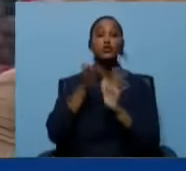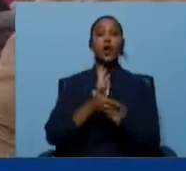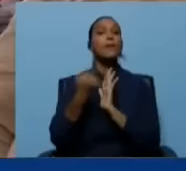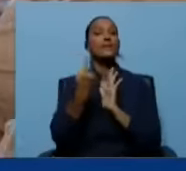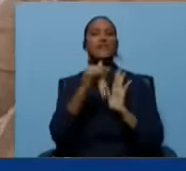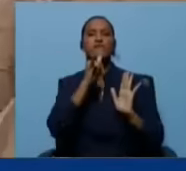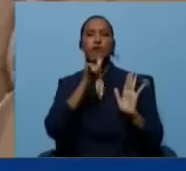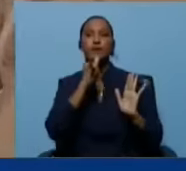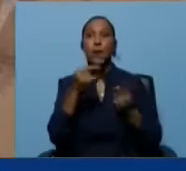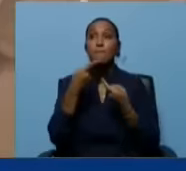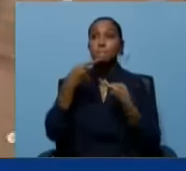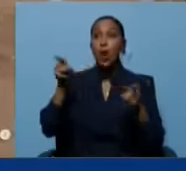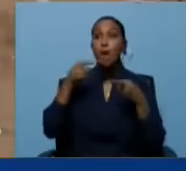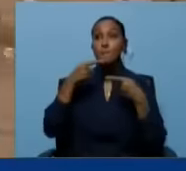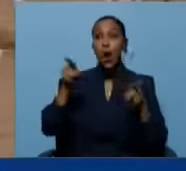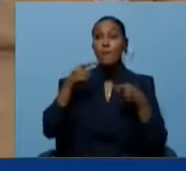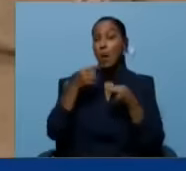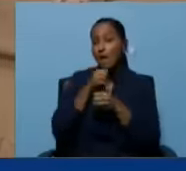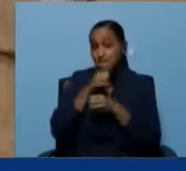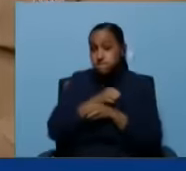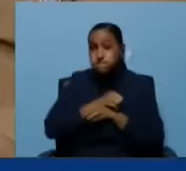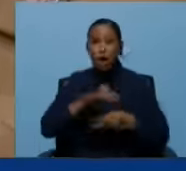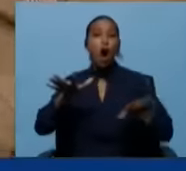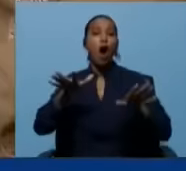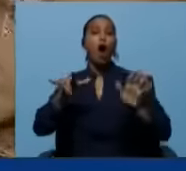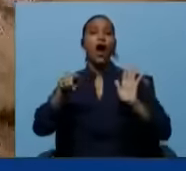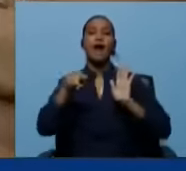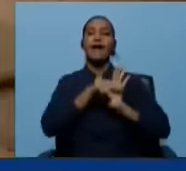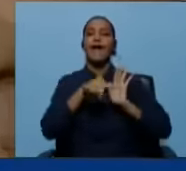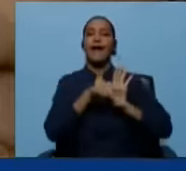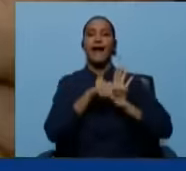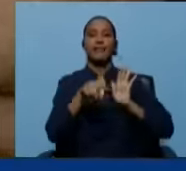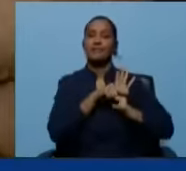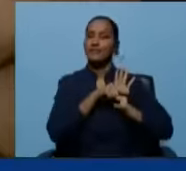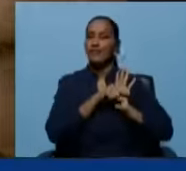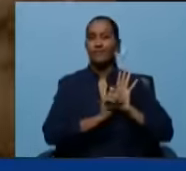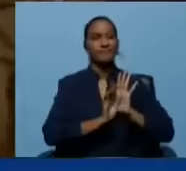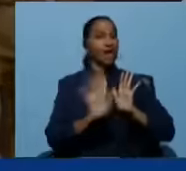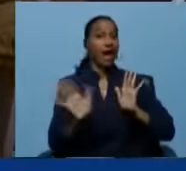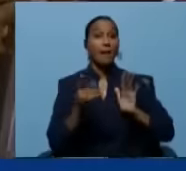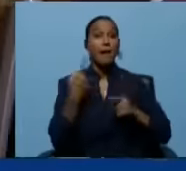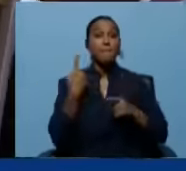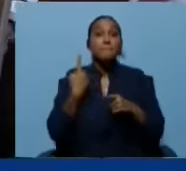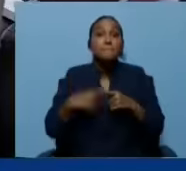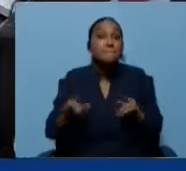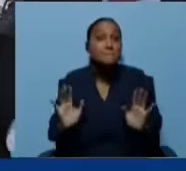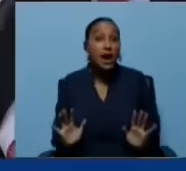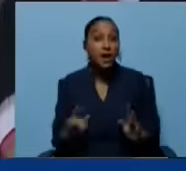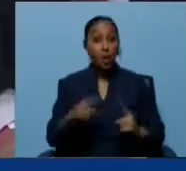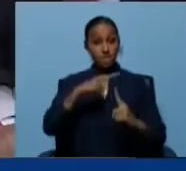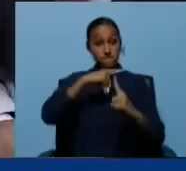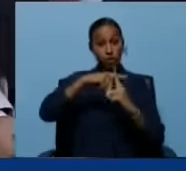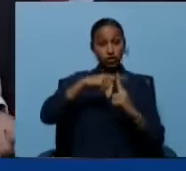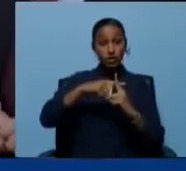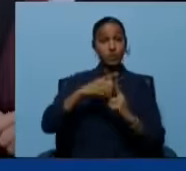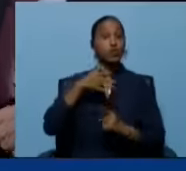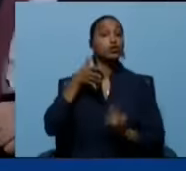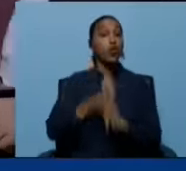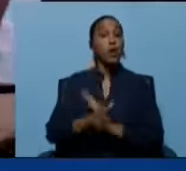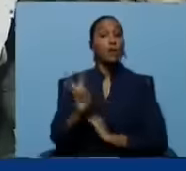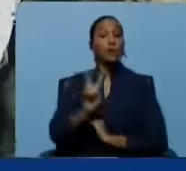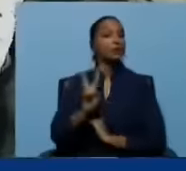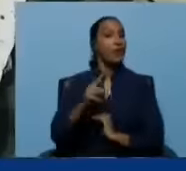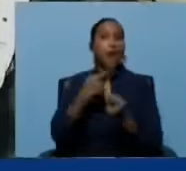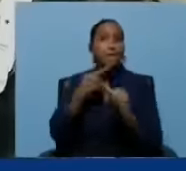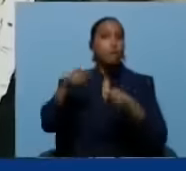Venezuela, que puedan justificar el odio en el mundo contra Venezuela, que puedan justificar el intervencionismo contra Venezuela. Es la verdad.